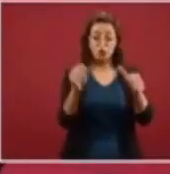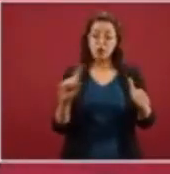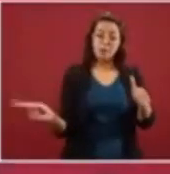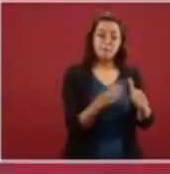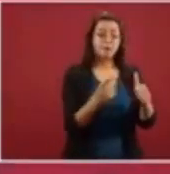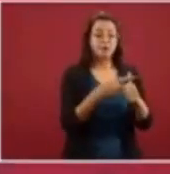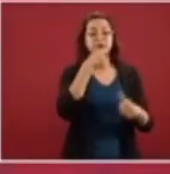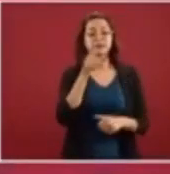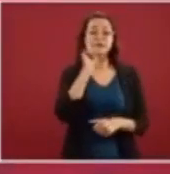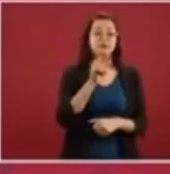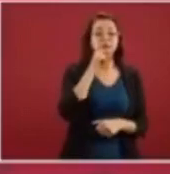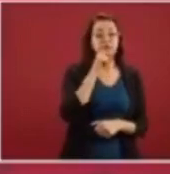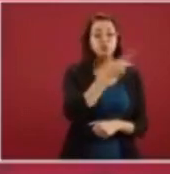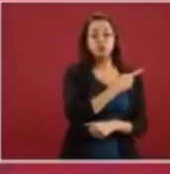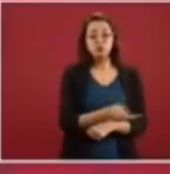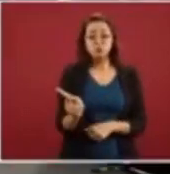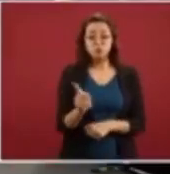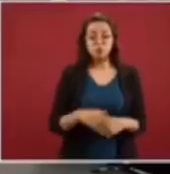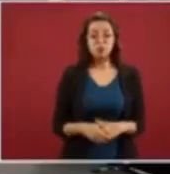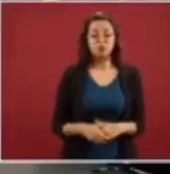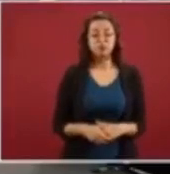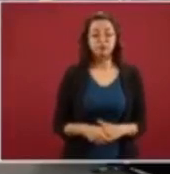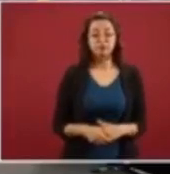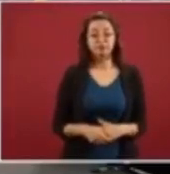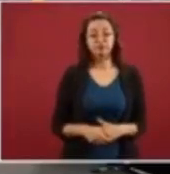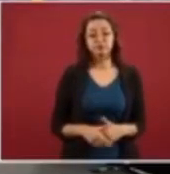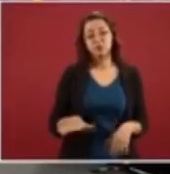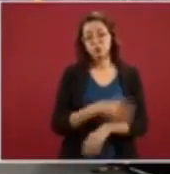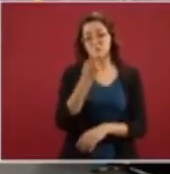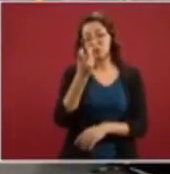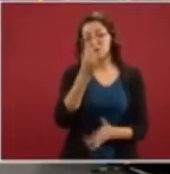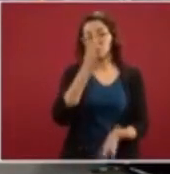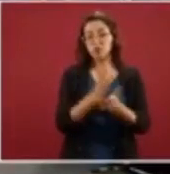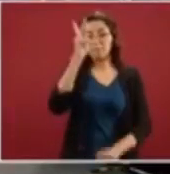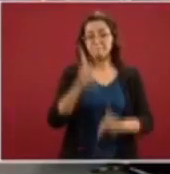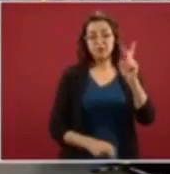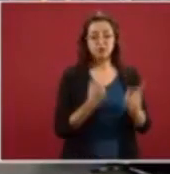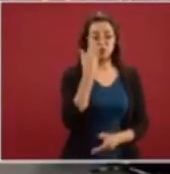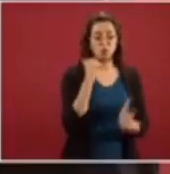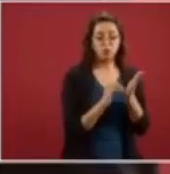preferente a niñas, niños pobres, por eso es 1 millón.